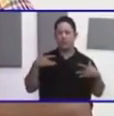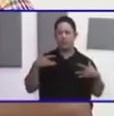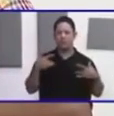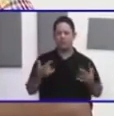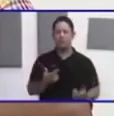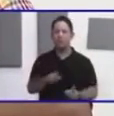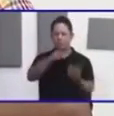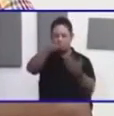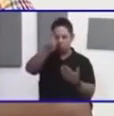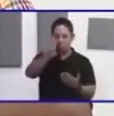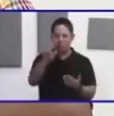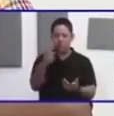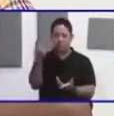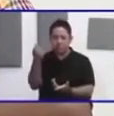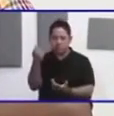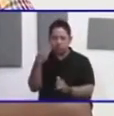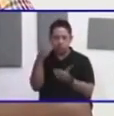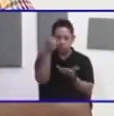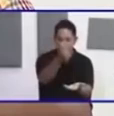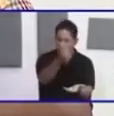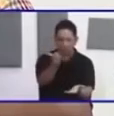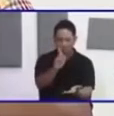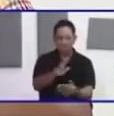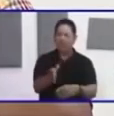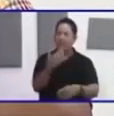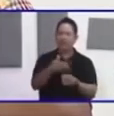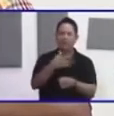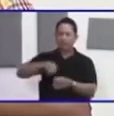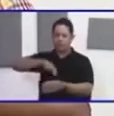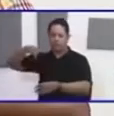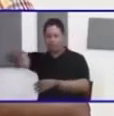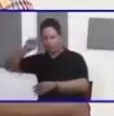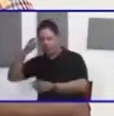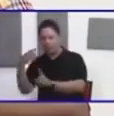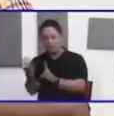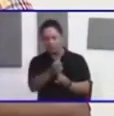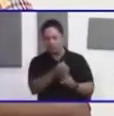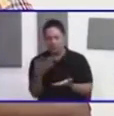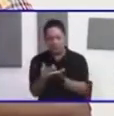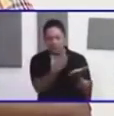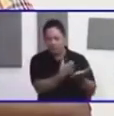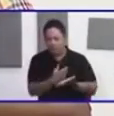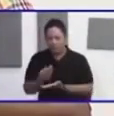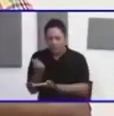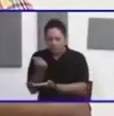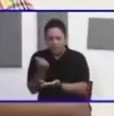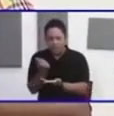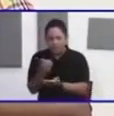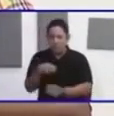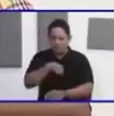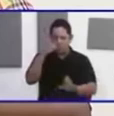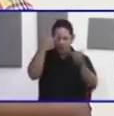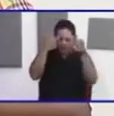no tienen que tener recursos asignados todavía, ya es gestión del gobierno buscar los recursos para poder financiar